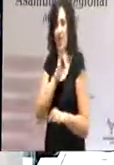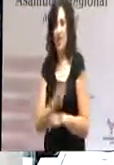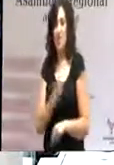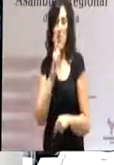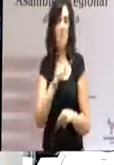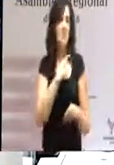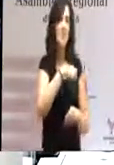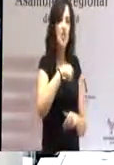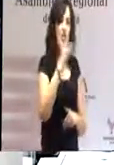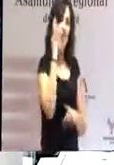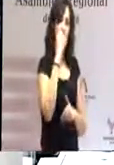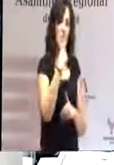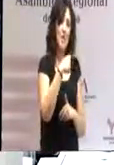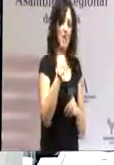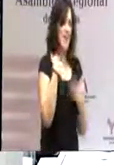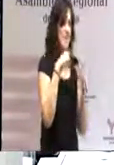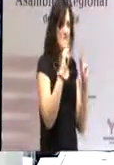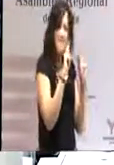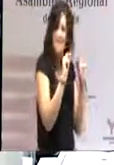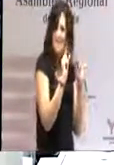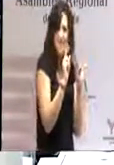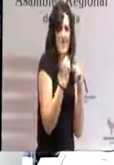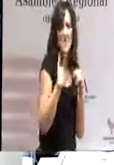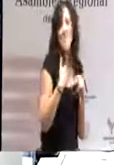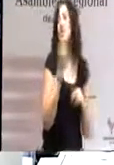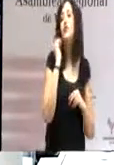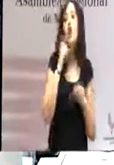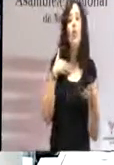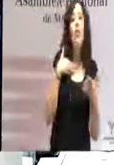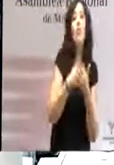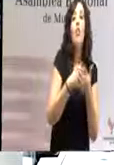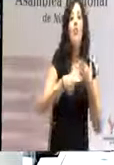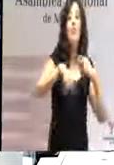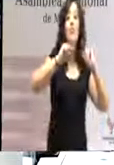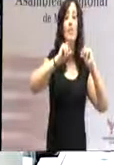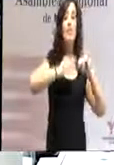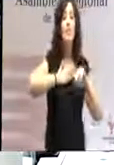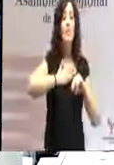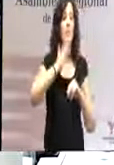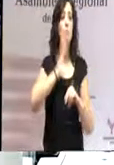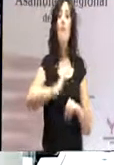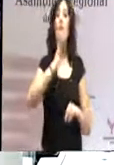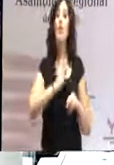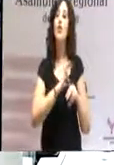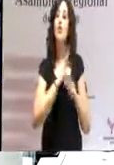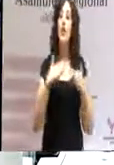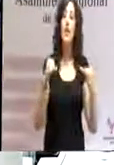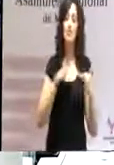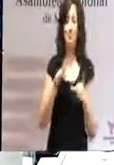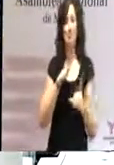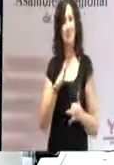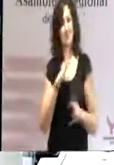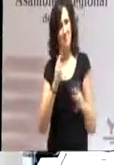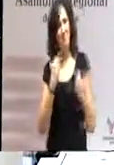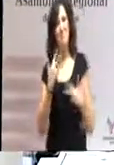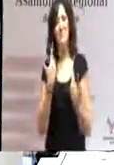presidenta, ya termino. Para finalizar mi intervención, por favor, señorías, para finalizar mi